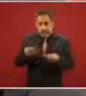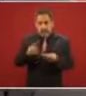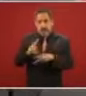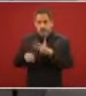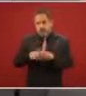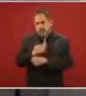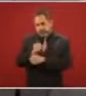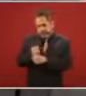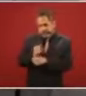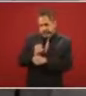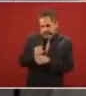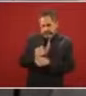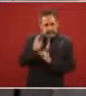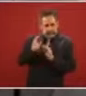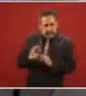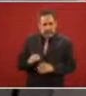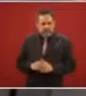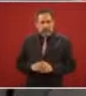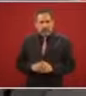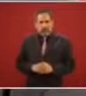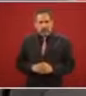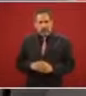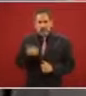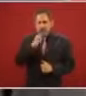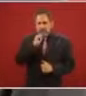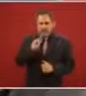investigado, ¿sí? Y